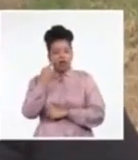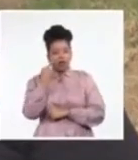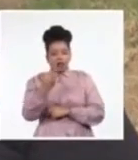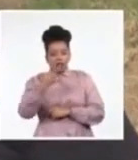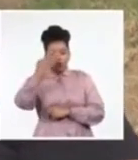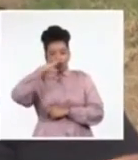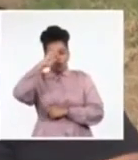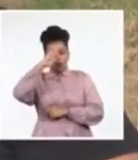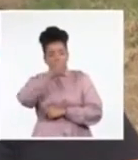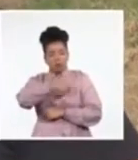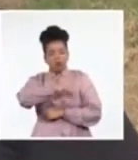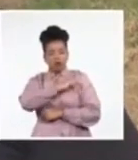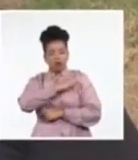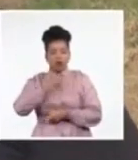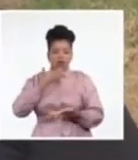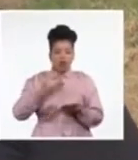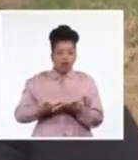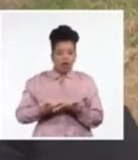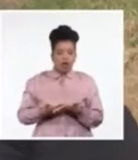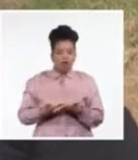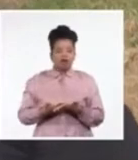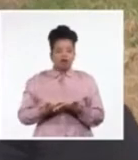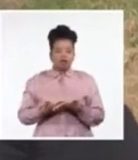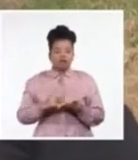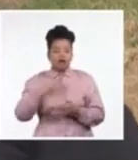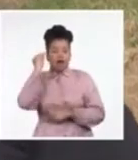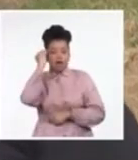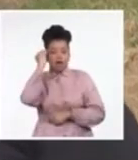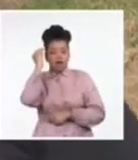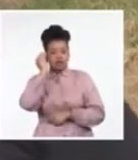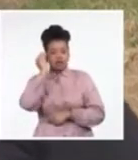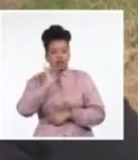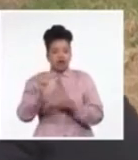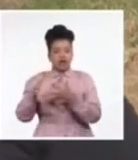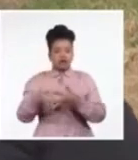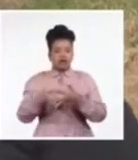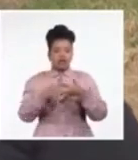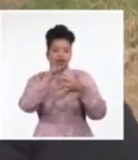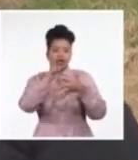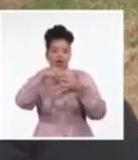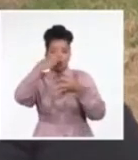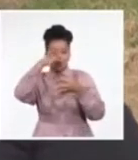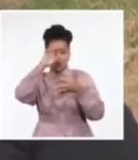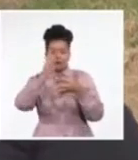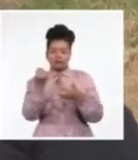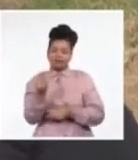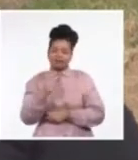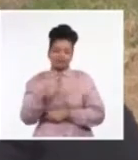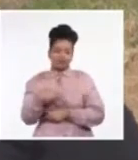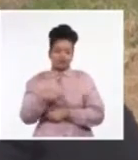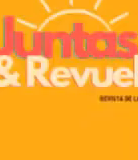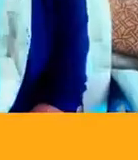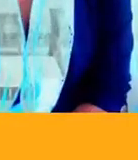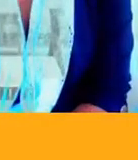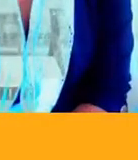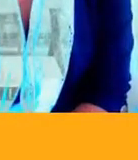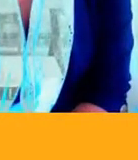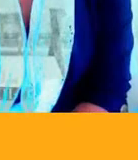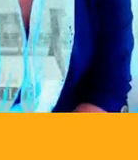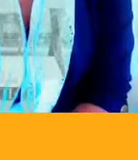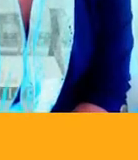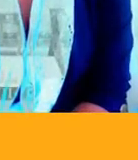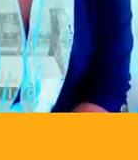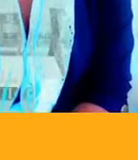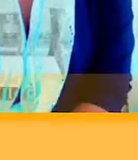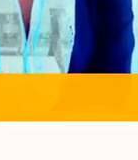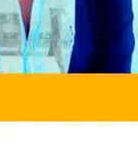Pero realmente es vergonzoso, a me da, me altera, te digo que me altera, porque me